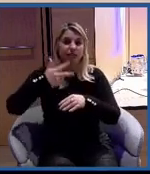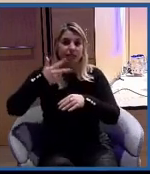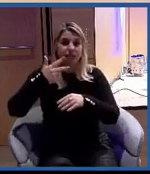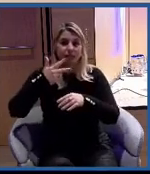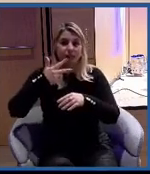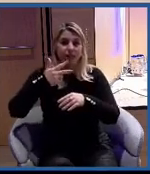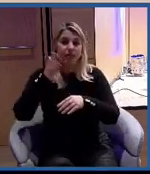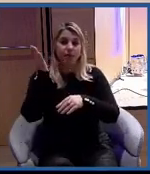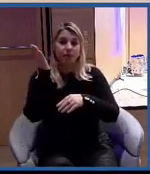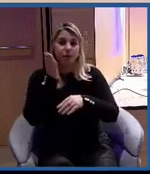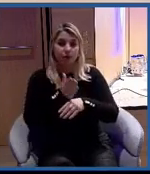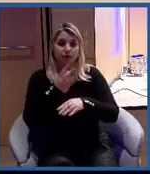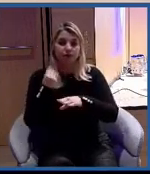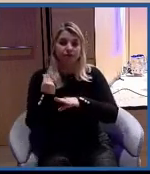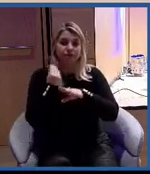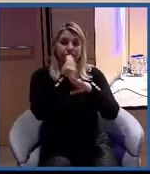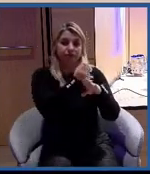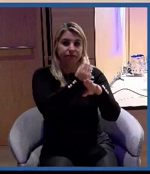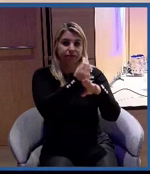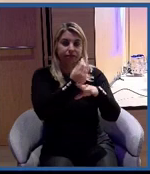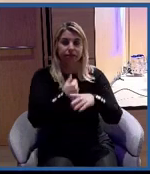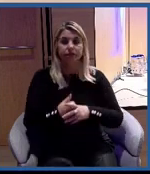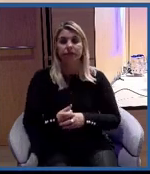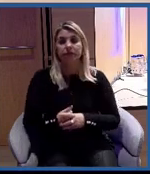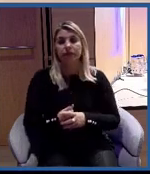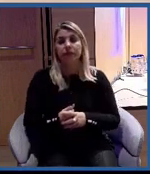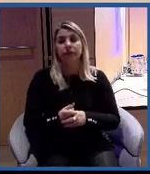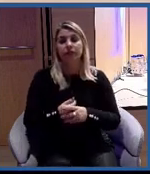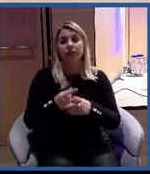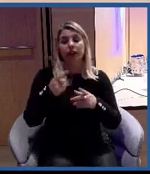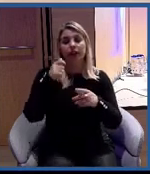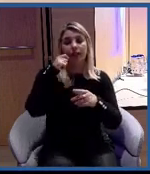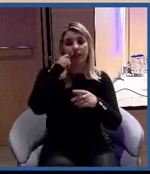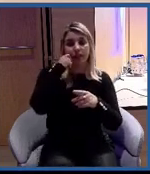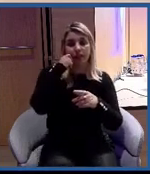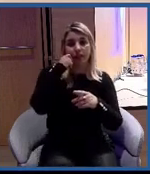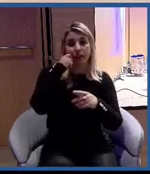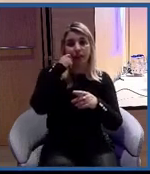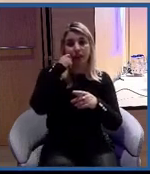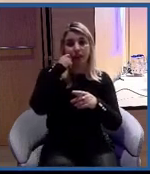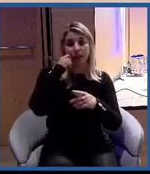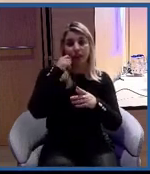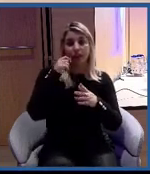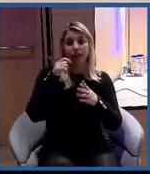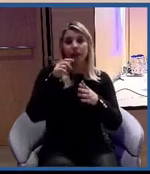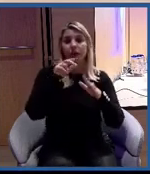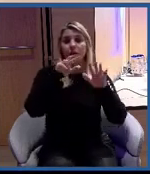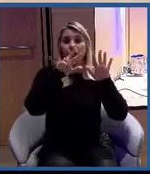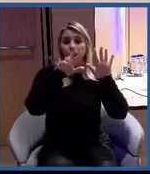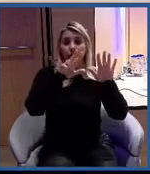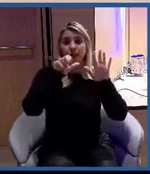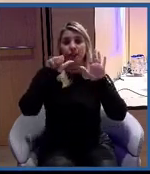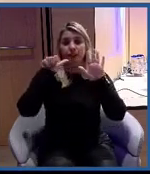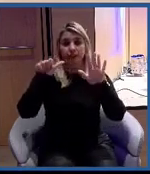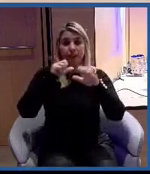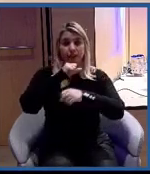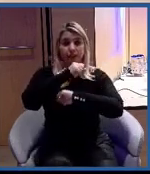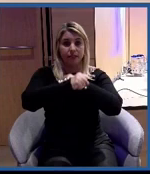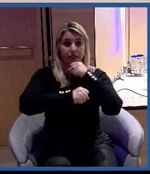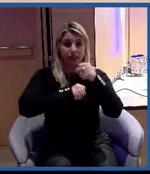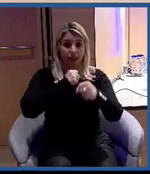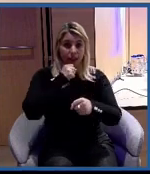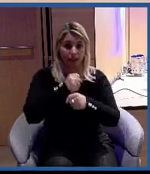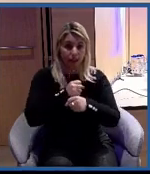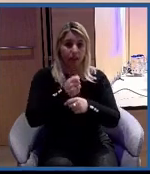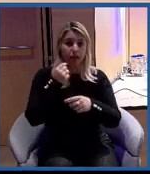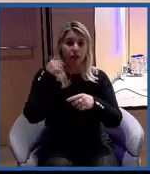por de representatividad las edades este alcalde tiene 86 años si hubiera ganado